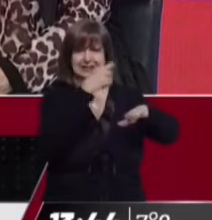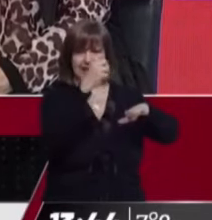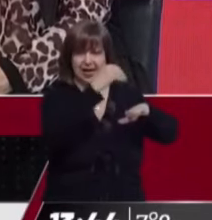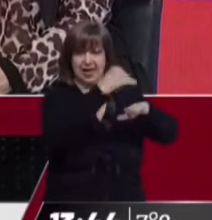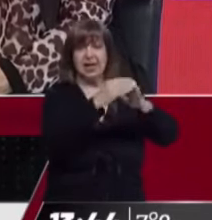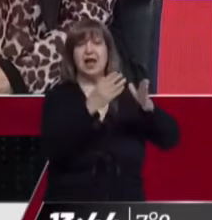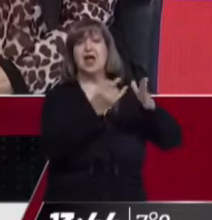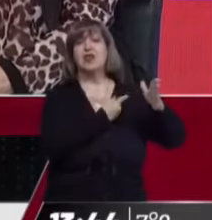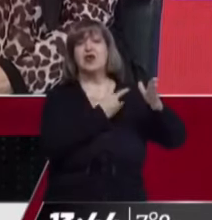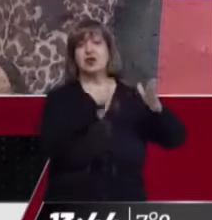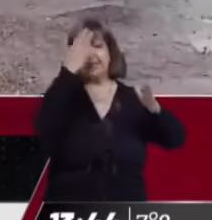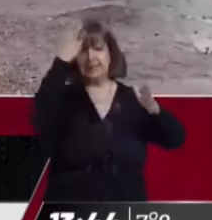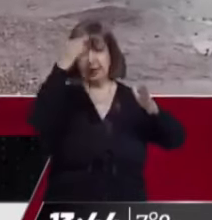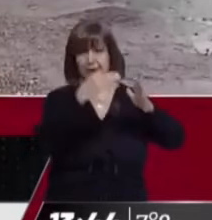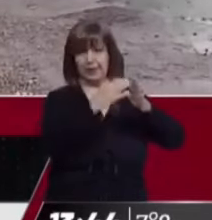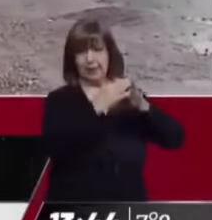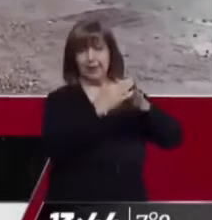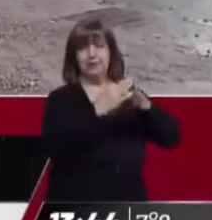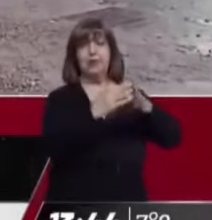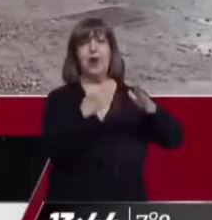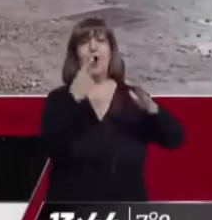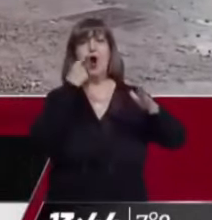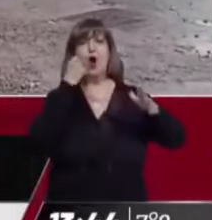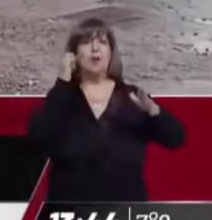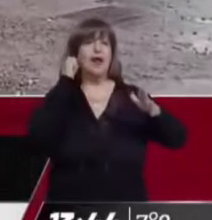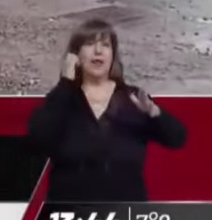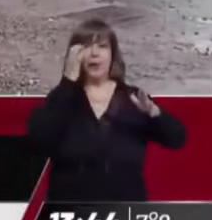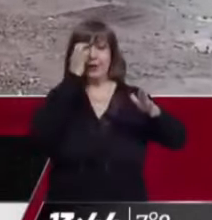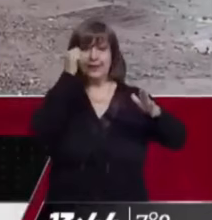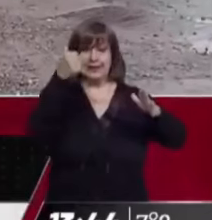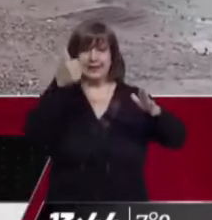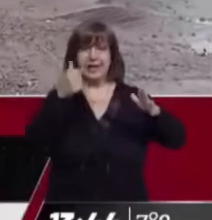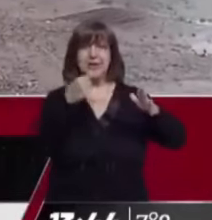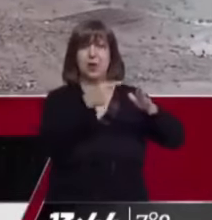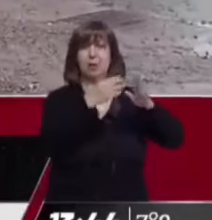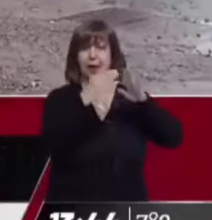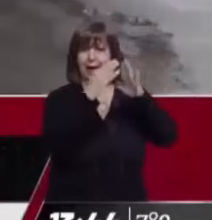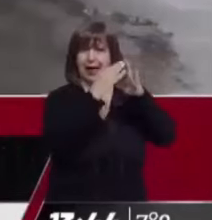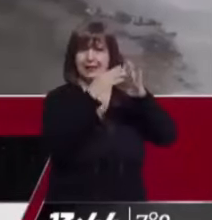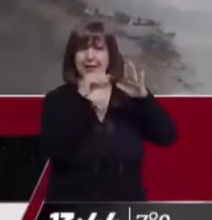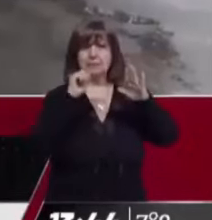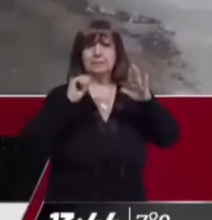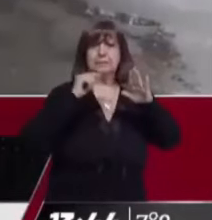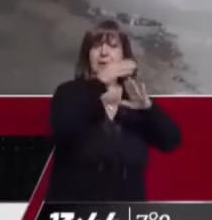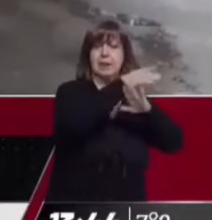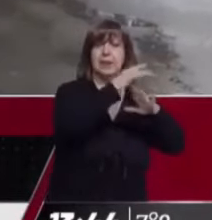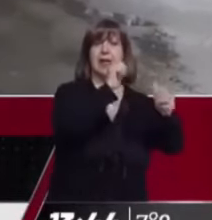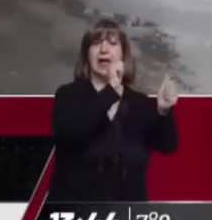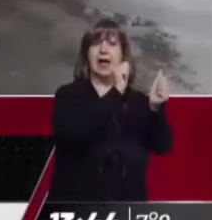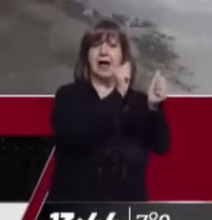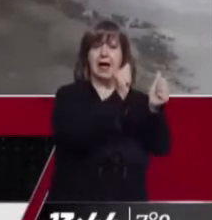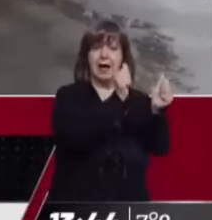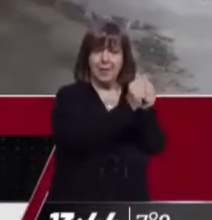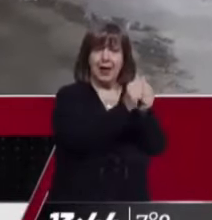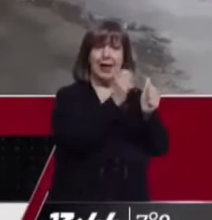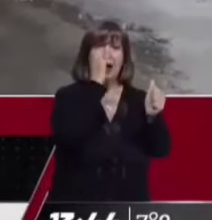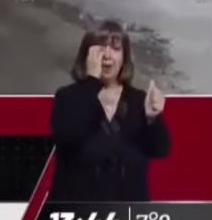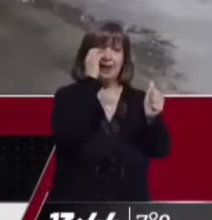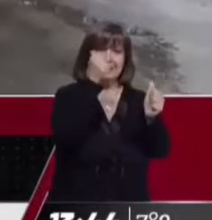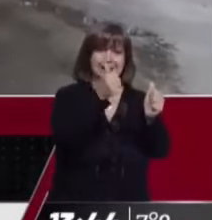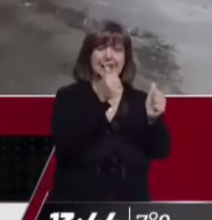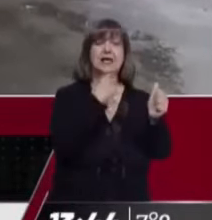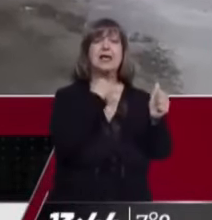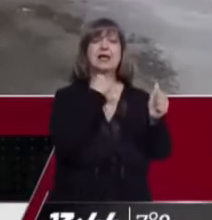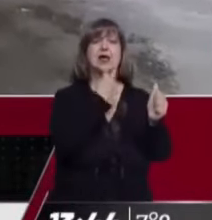en el departamento de San Martín, donde un sujeto de 26 años tenía como rehenes a su pareja de 21 años, a su pequeño hijo de